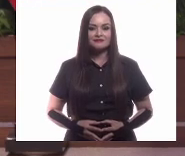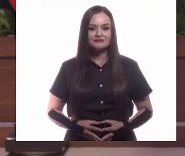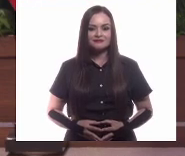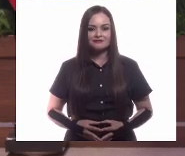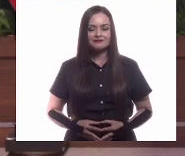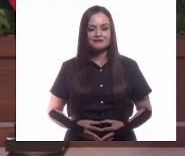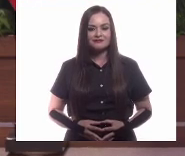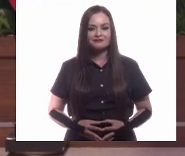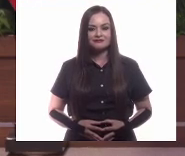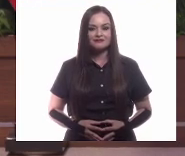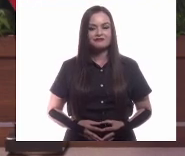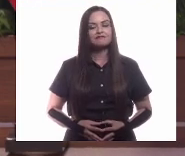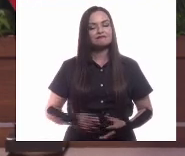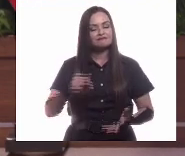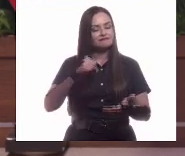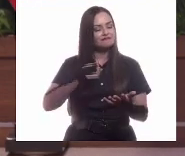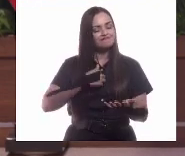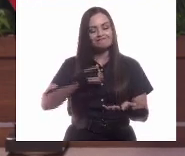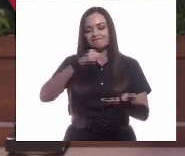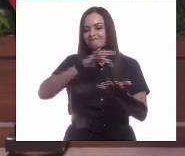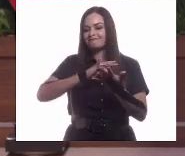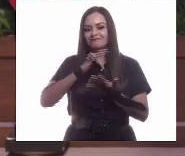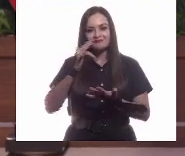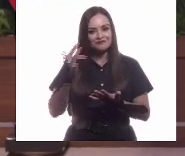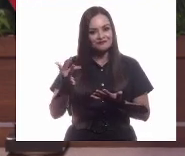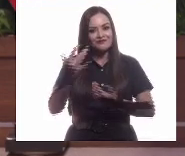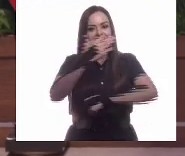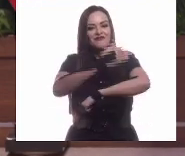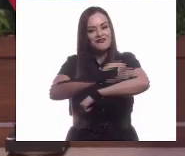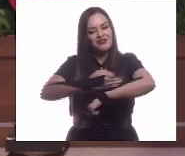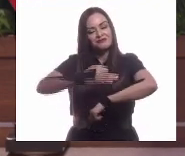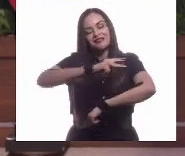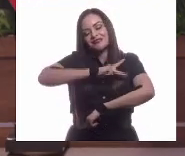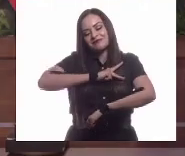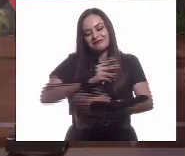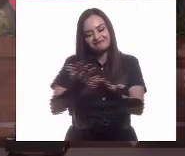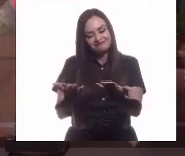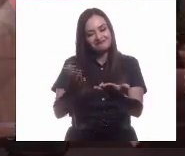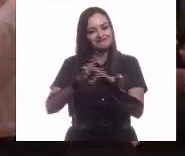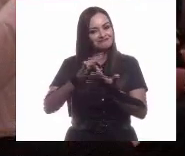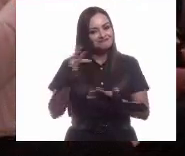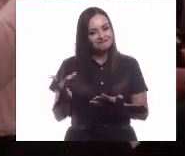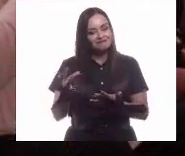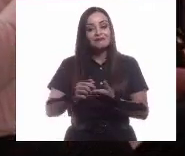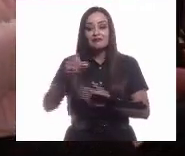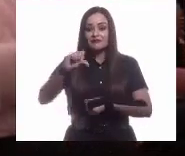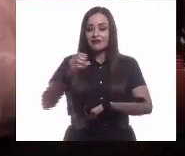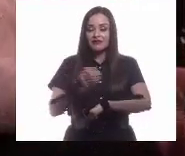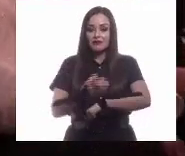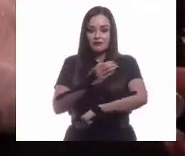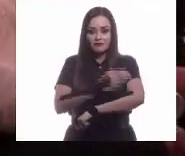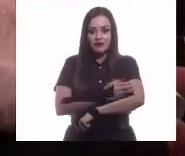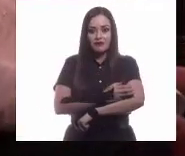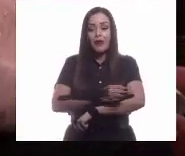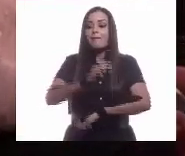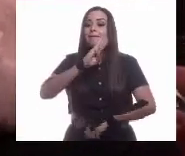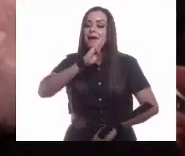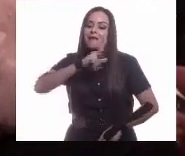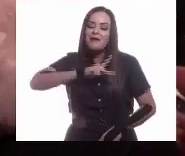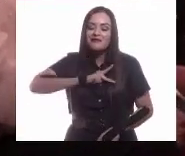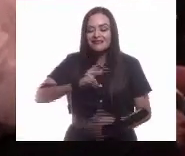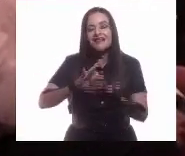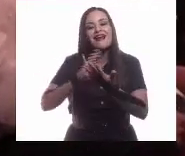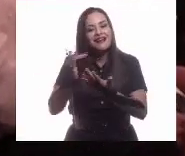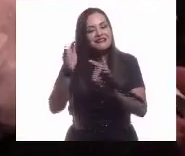dejar de agradecerle la presencia de mi familia. Está hoy acompañándome mi madre, gracias mamá